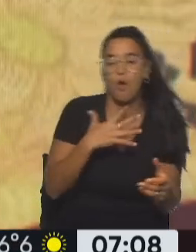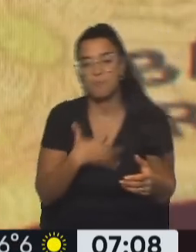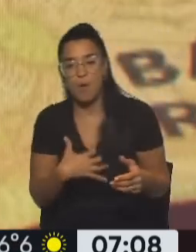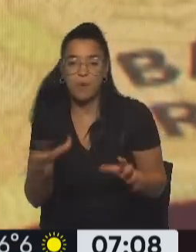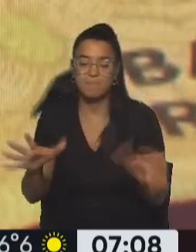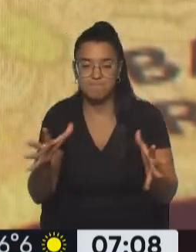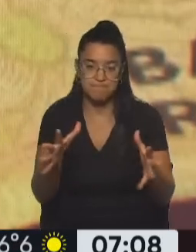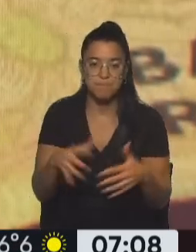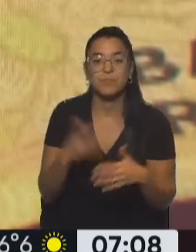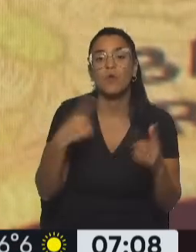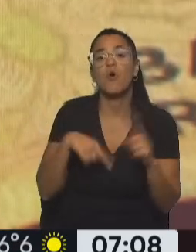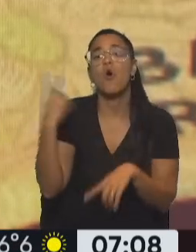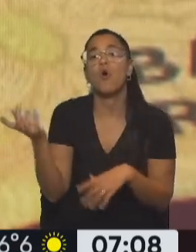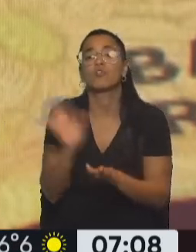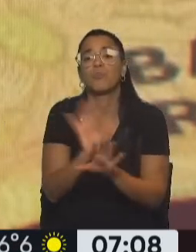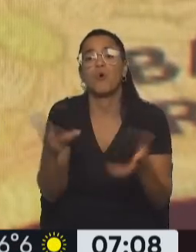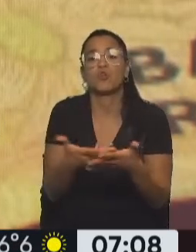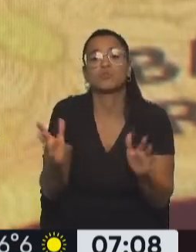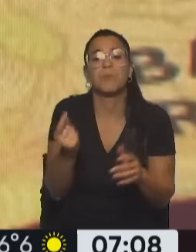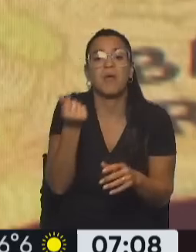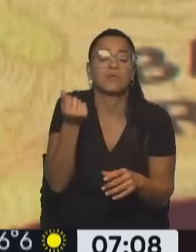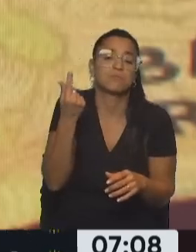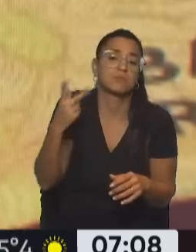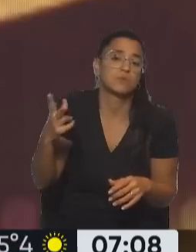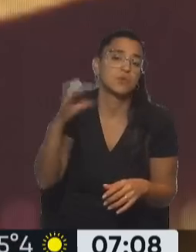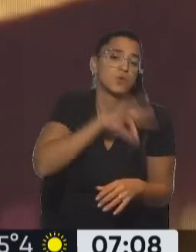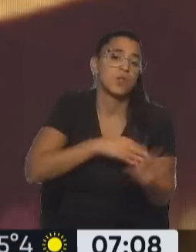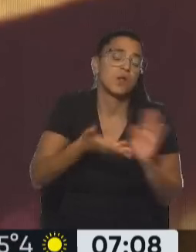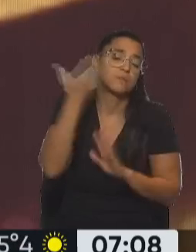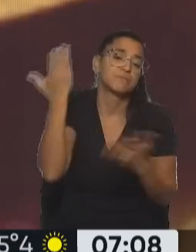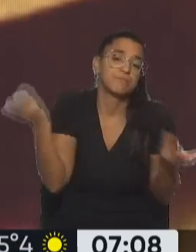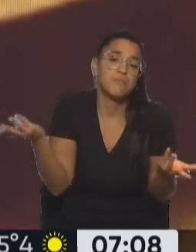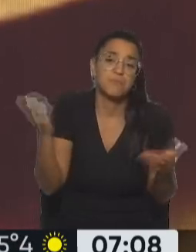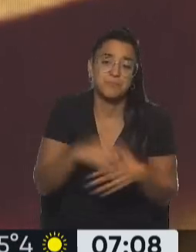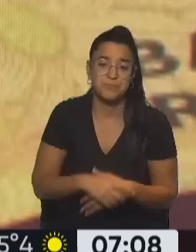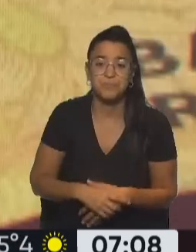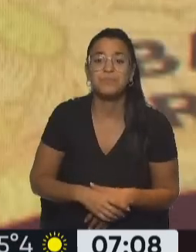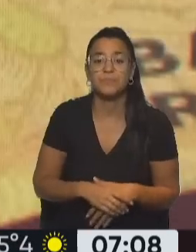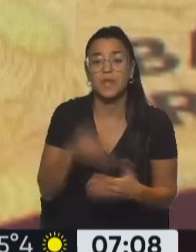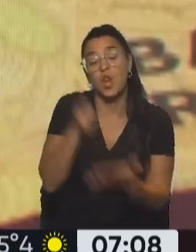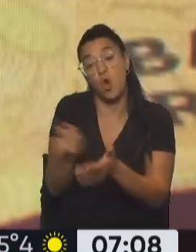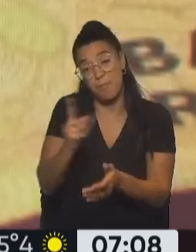y que lo sufre, porque después hay otros que no lo sufren, ¿no? Bueno, Se ganan tanto que, la verdad. Que evaden bastante también. Gracias, Nasa.